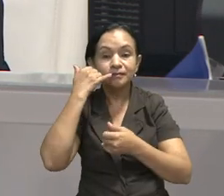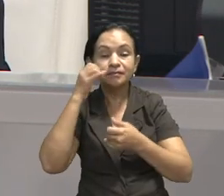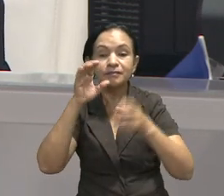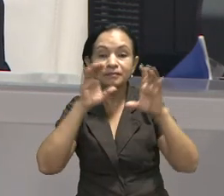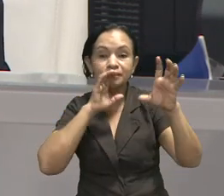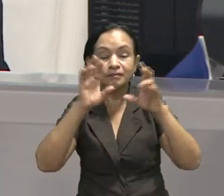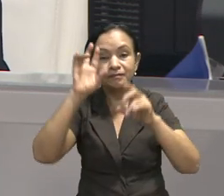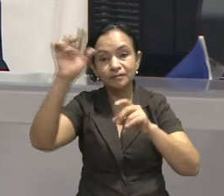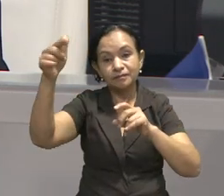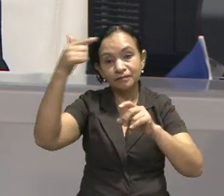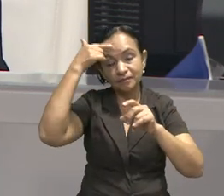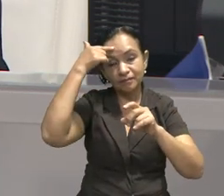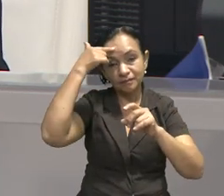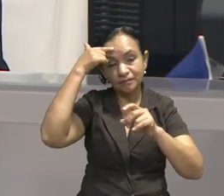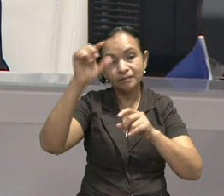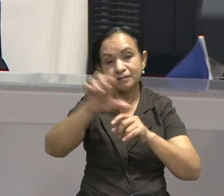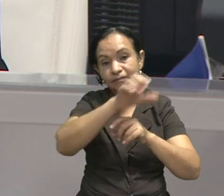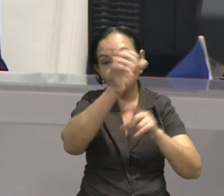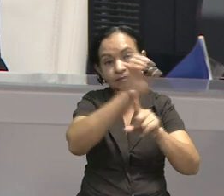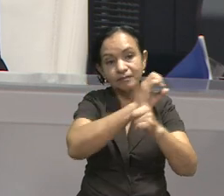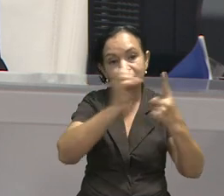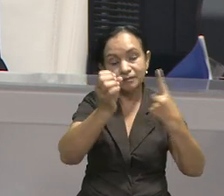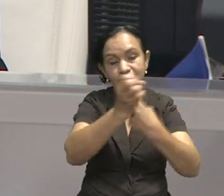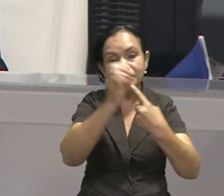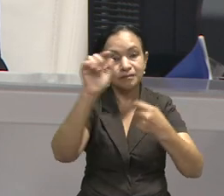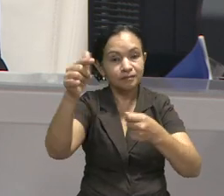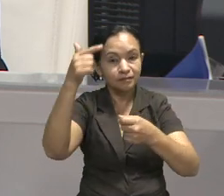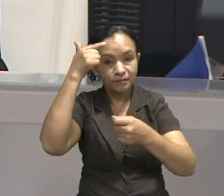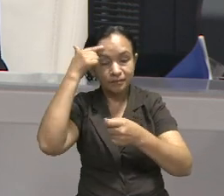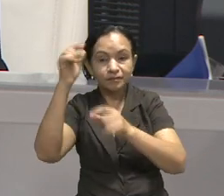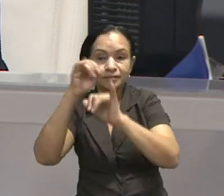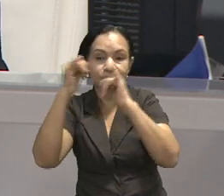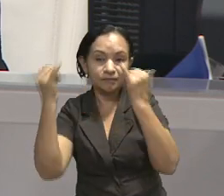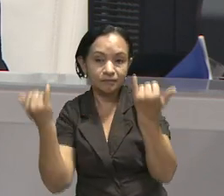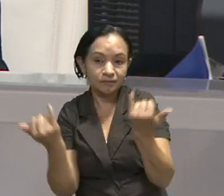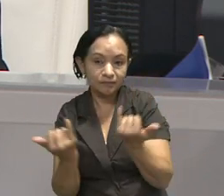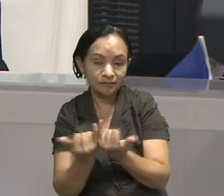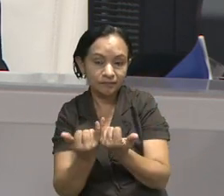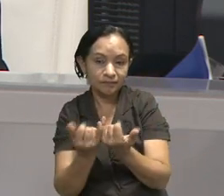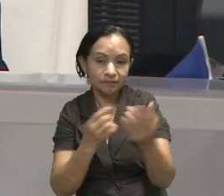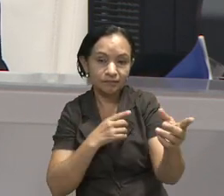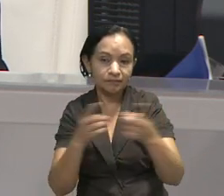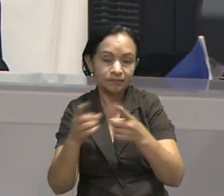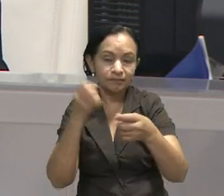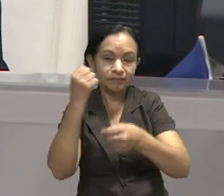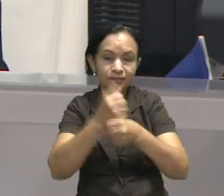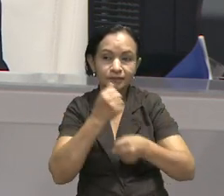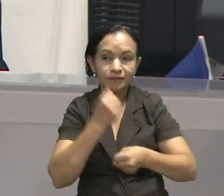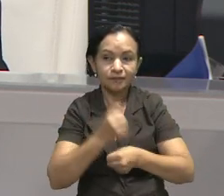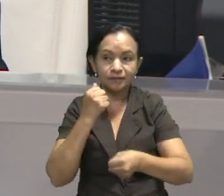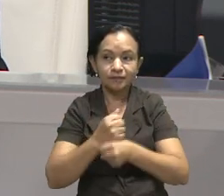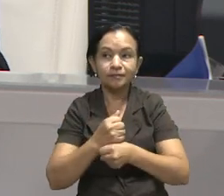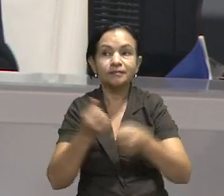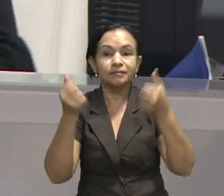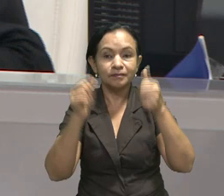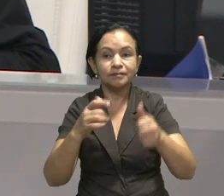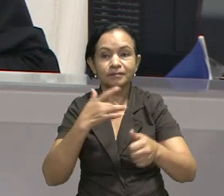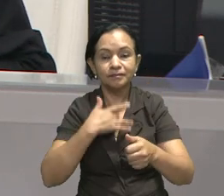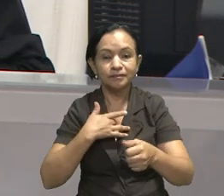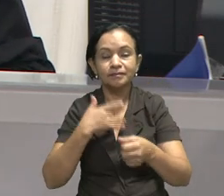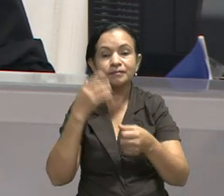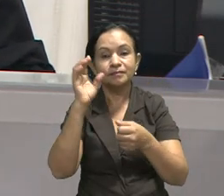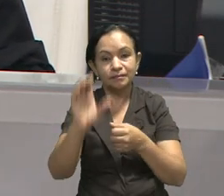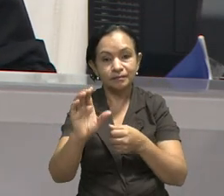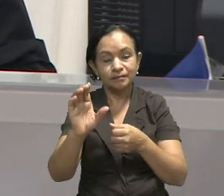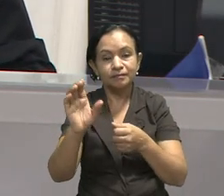con el gobierno central, otros organismos estatales y los organismos internacionales, así como delegar esta función cuando lo considere necesario.